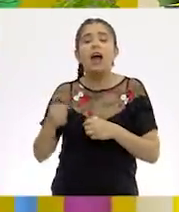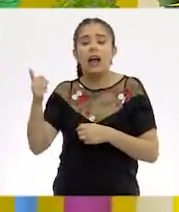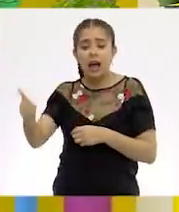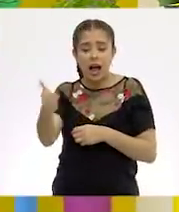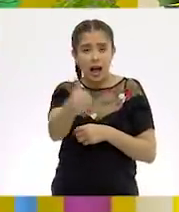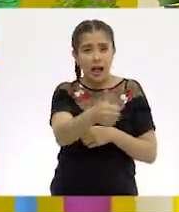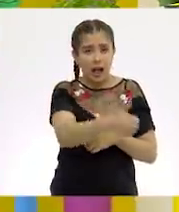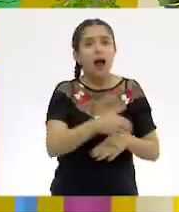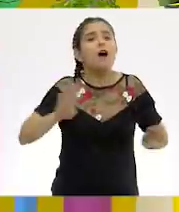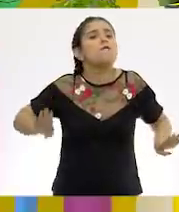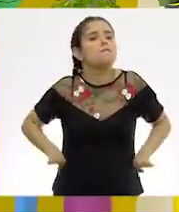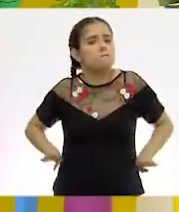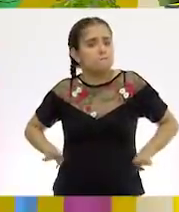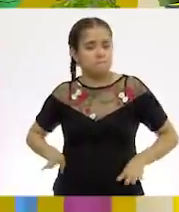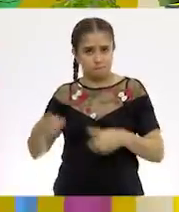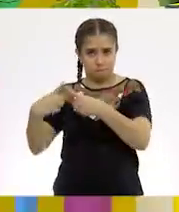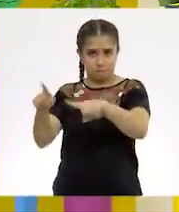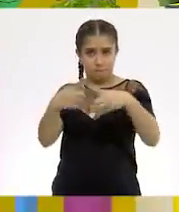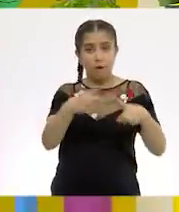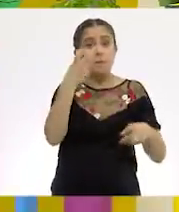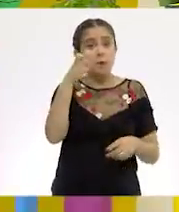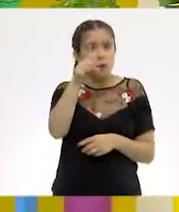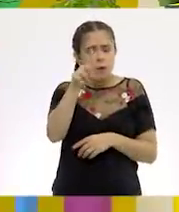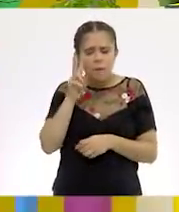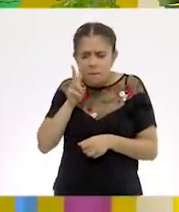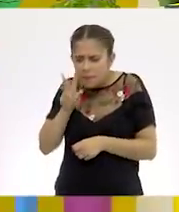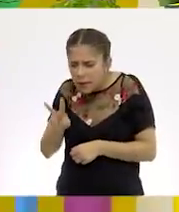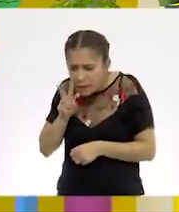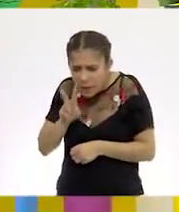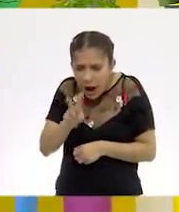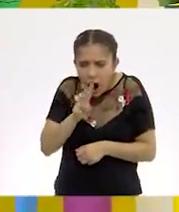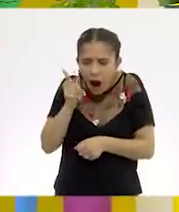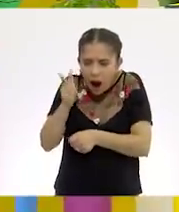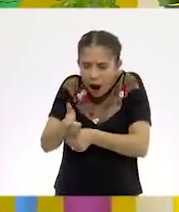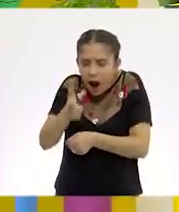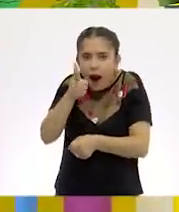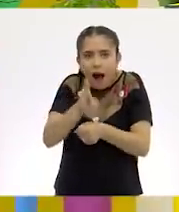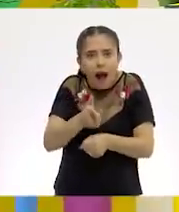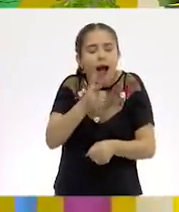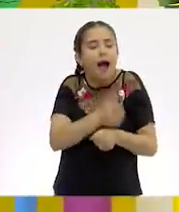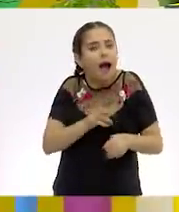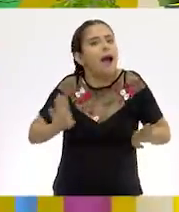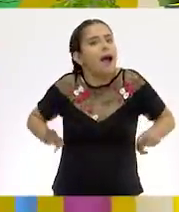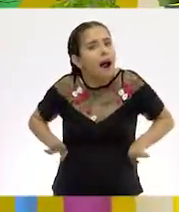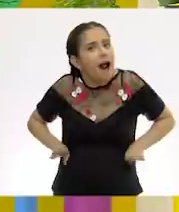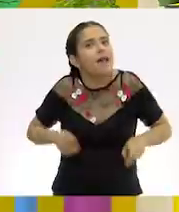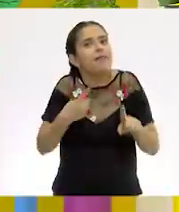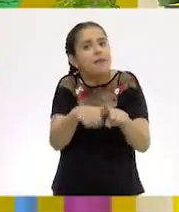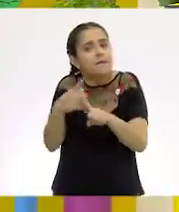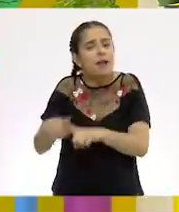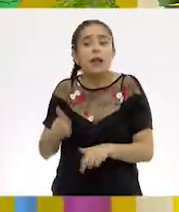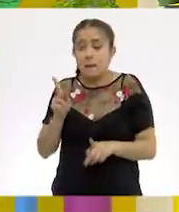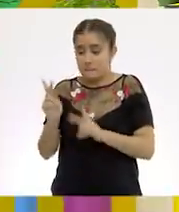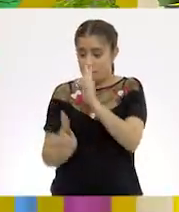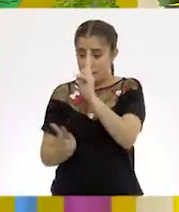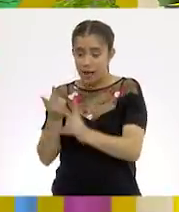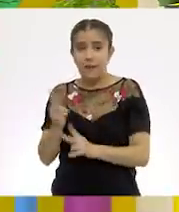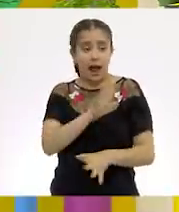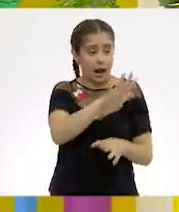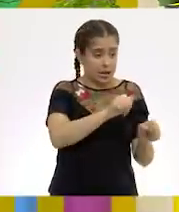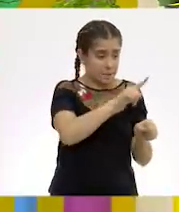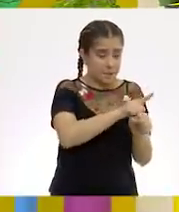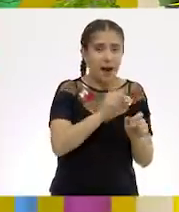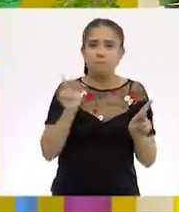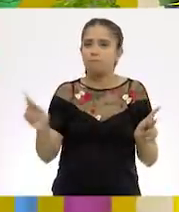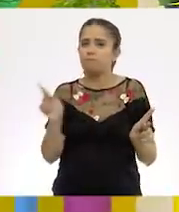que nosotros, si somos muy observadores, las podemos ver. Las plantas, al igual que los animales, son muy diferentes. Va a haber